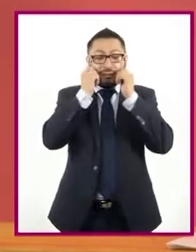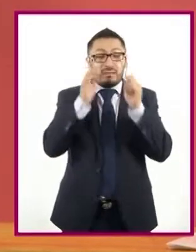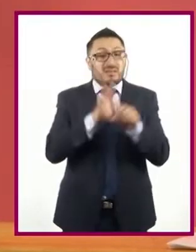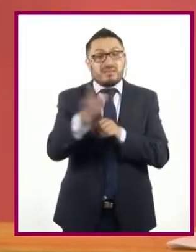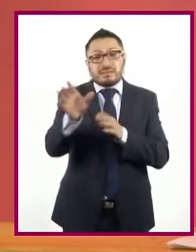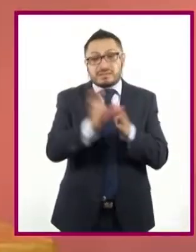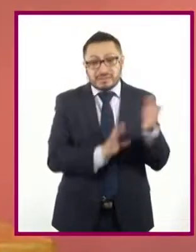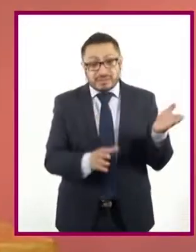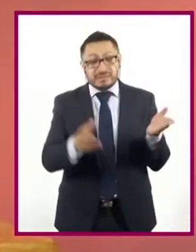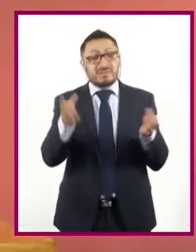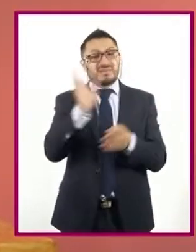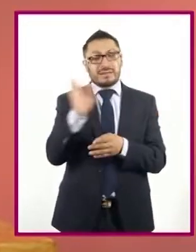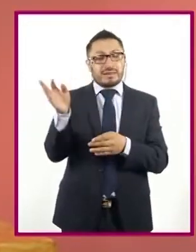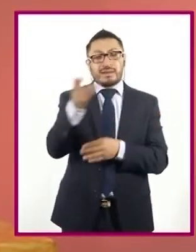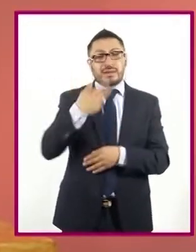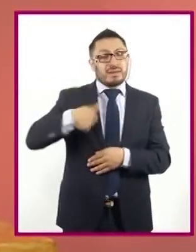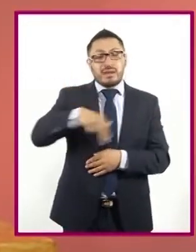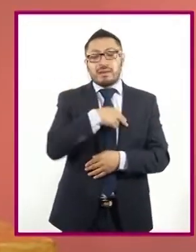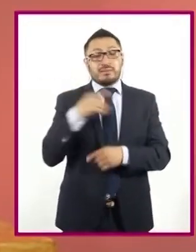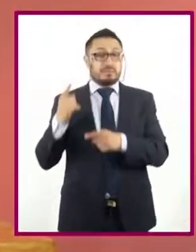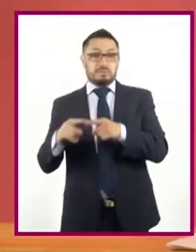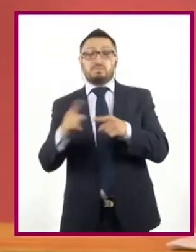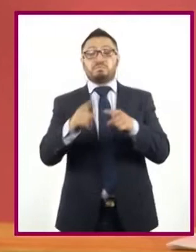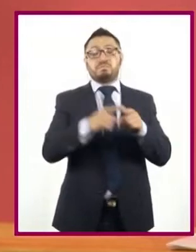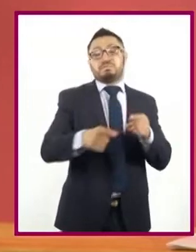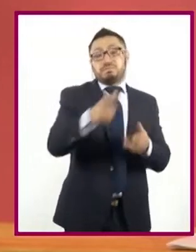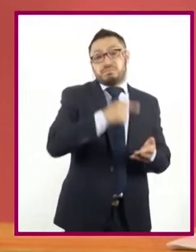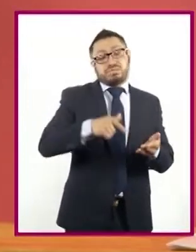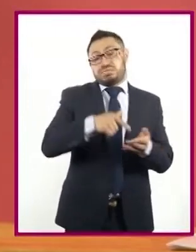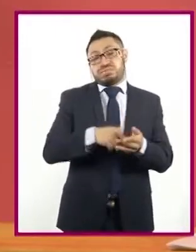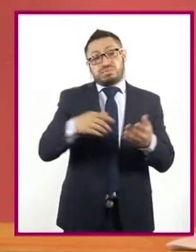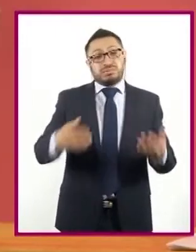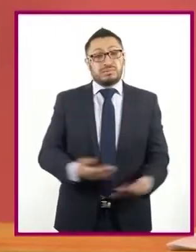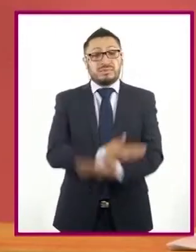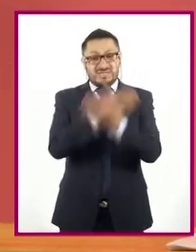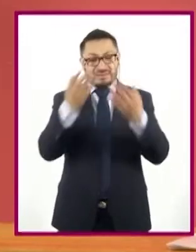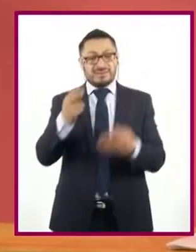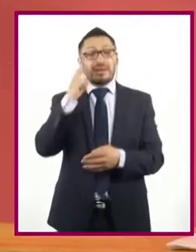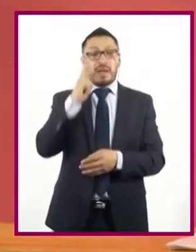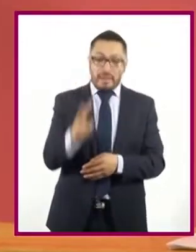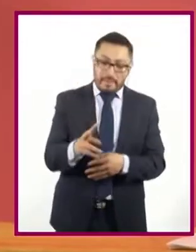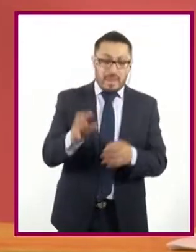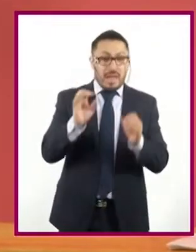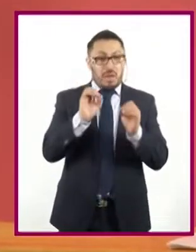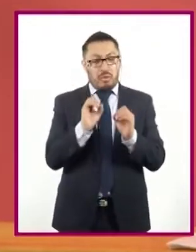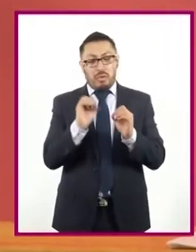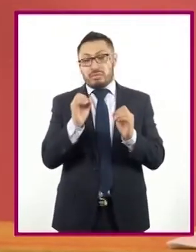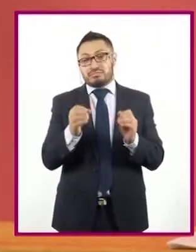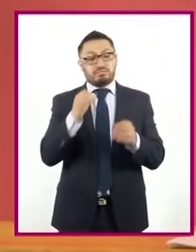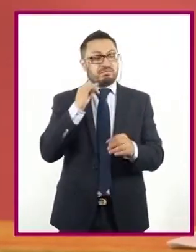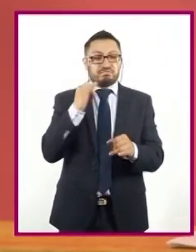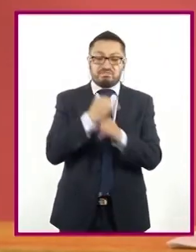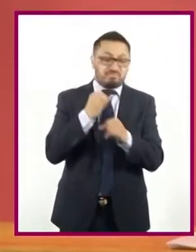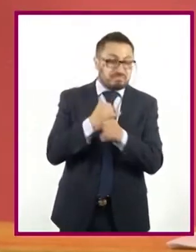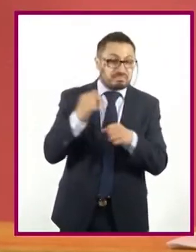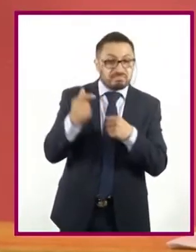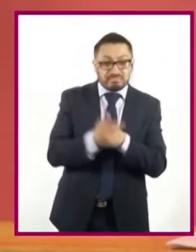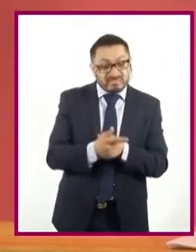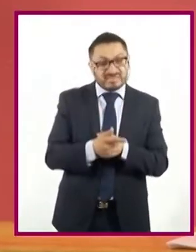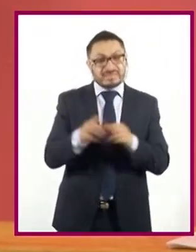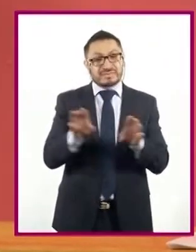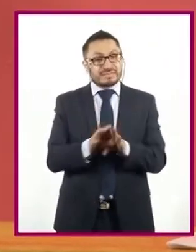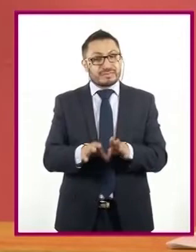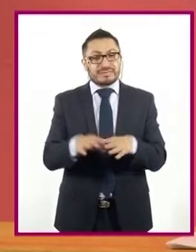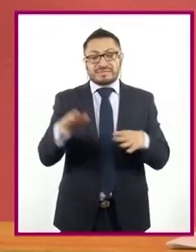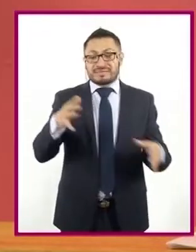vez varios de nosotros en nuestras localidades de origen hemos visto, ya sea en vivo o a través de una pantalla, la vistosidad